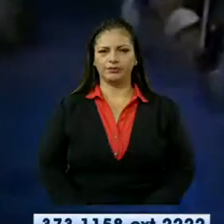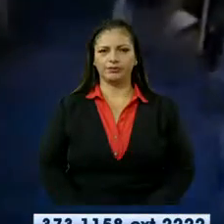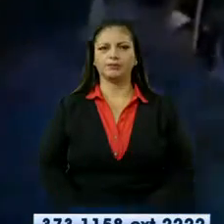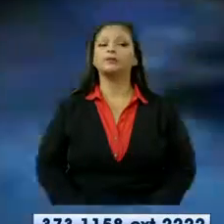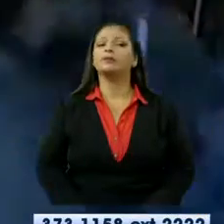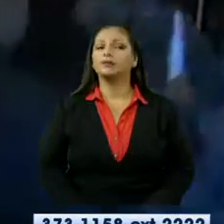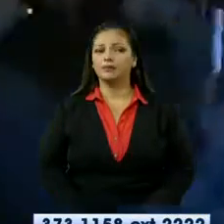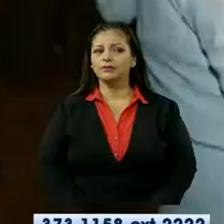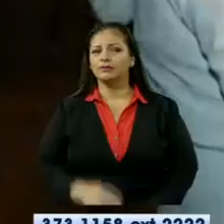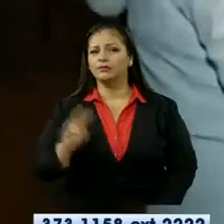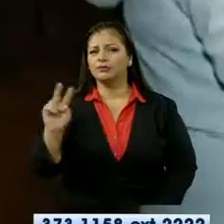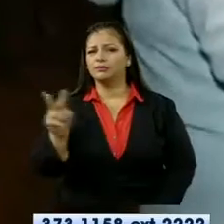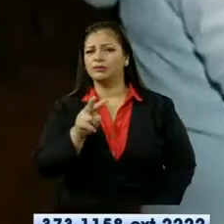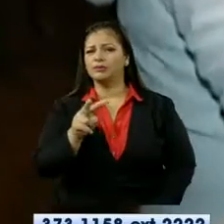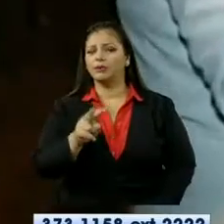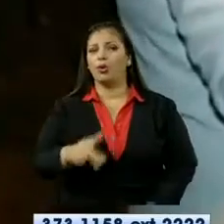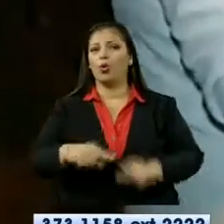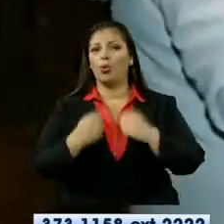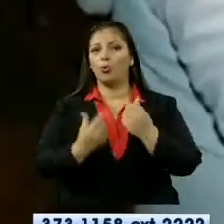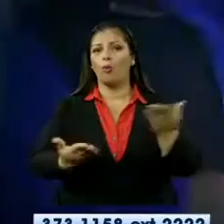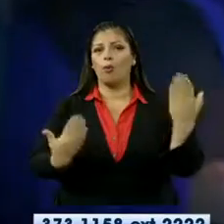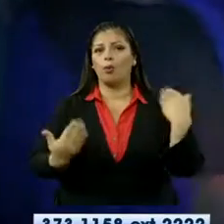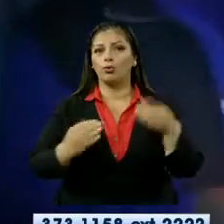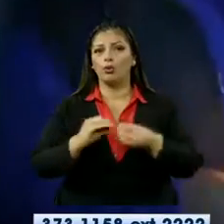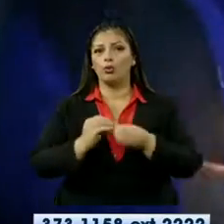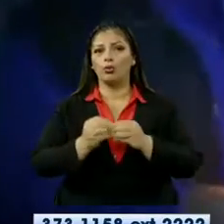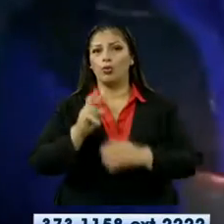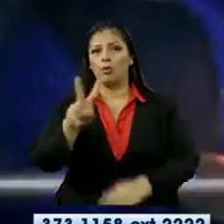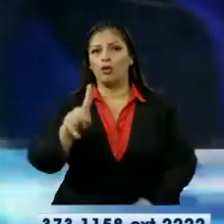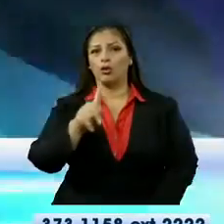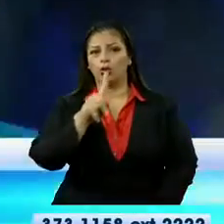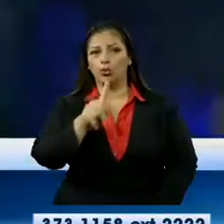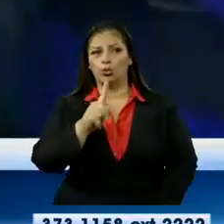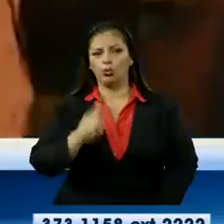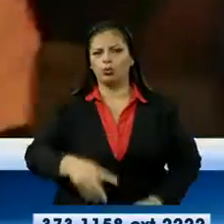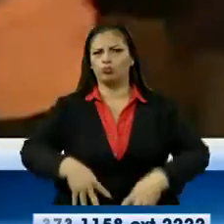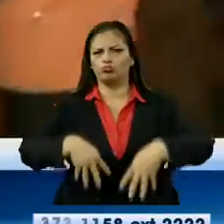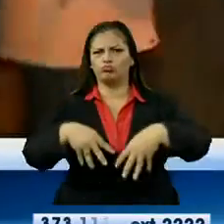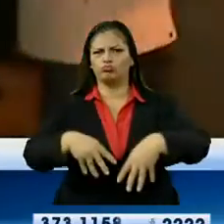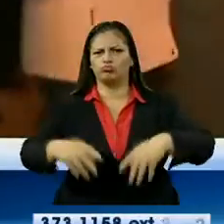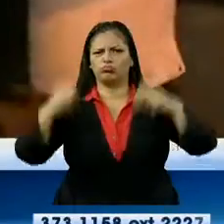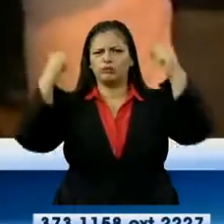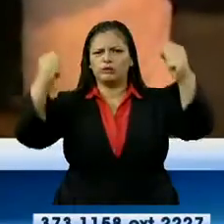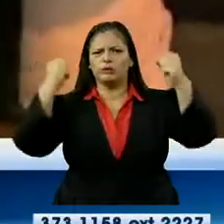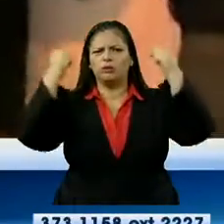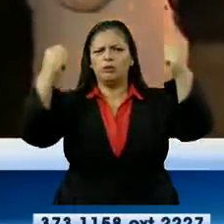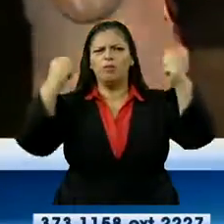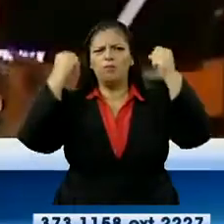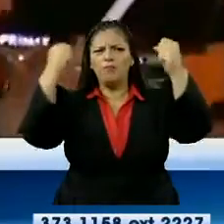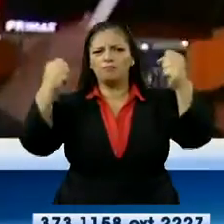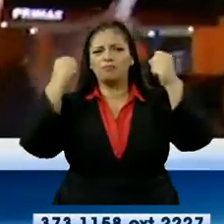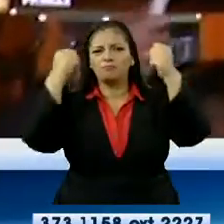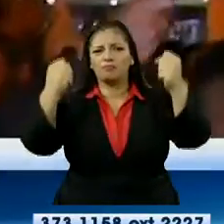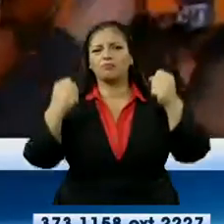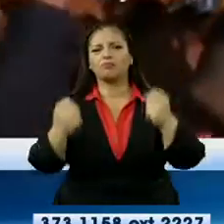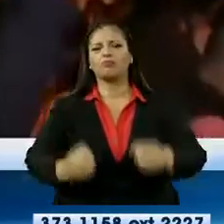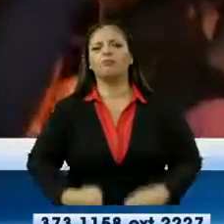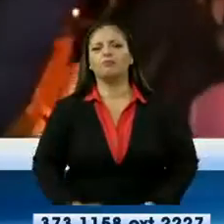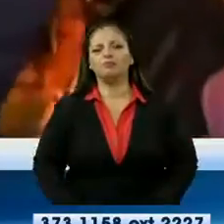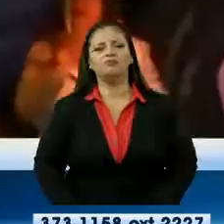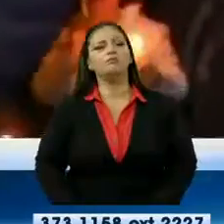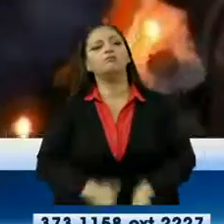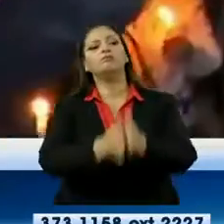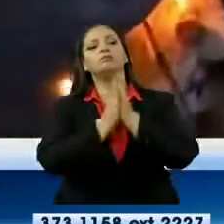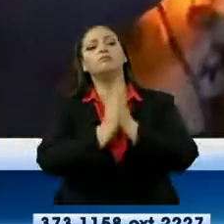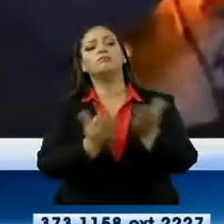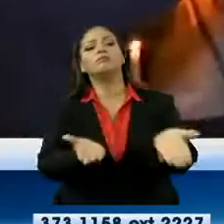Decenas de simpatizantes del movimiento Creo y Ciudadanos permanecieron en vigilia frente al centro de recolección de datos del CNE, Azuay, exigiendo